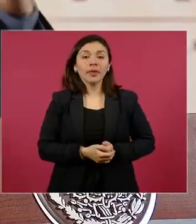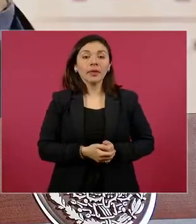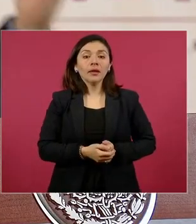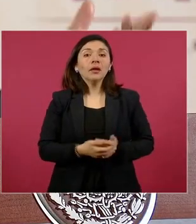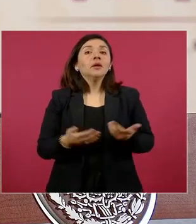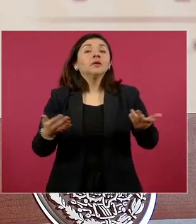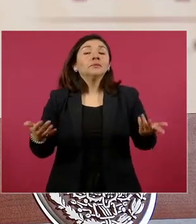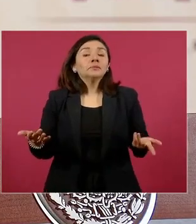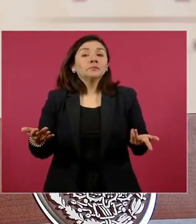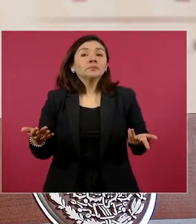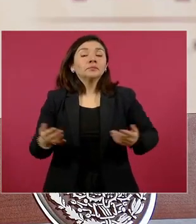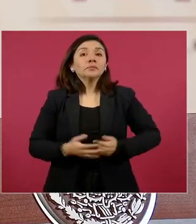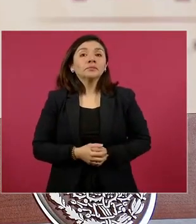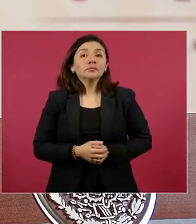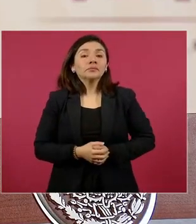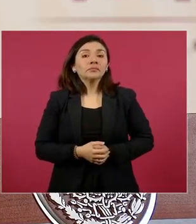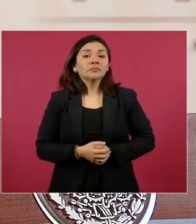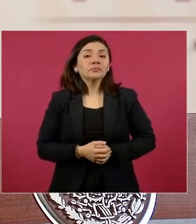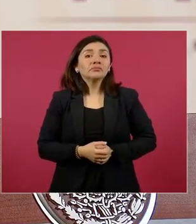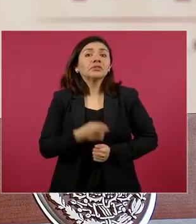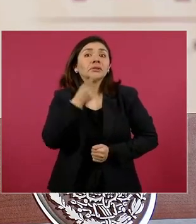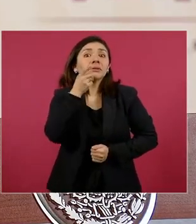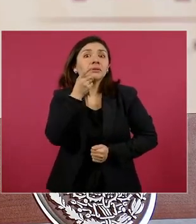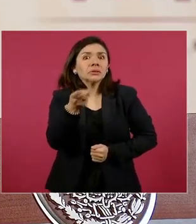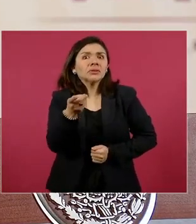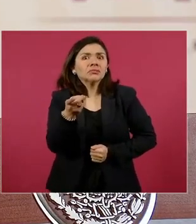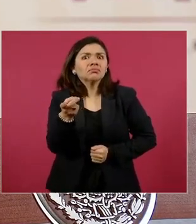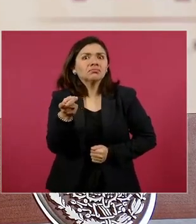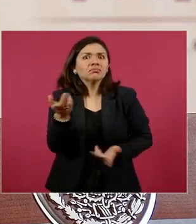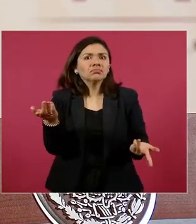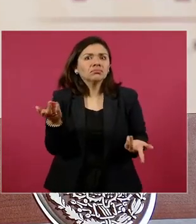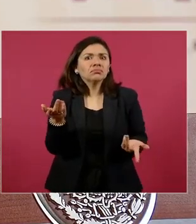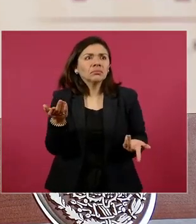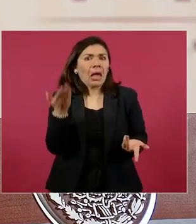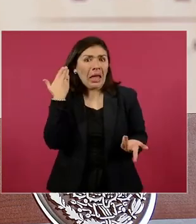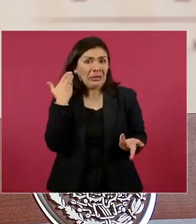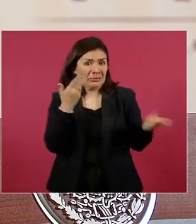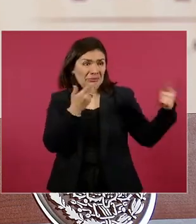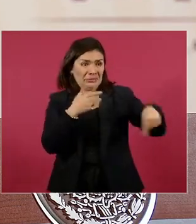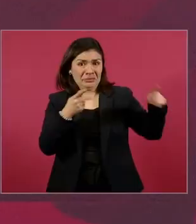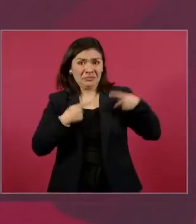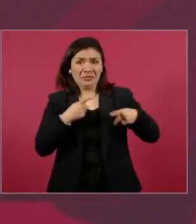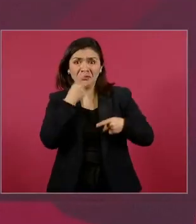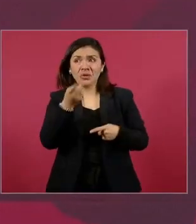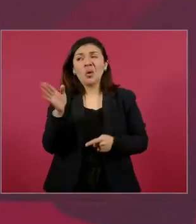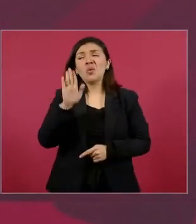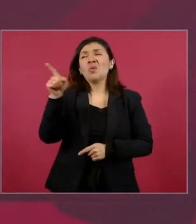¿Y qué decían? Pues que no iba a funcionar el aeropuerto.